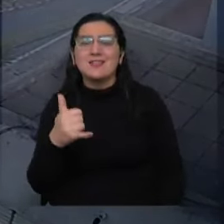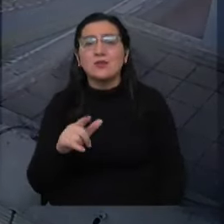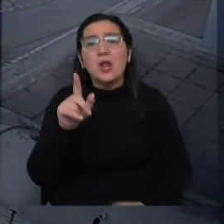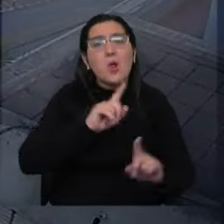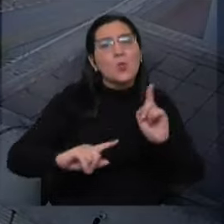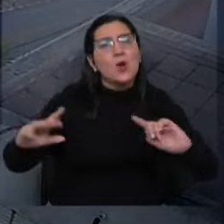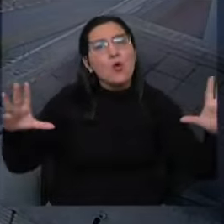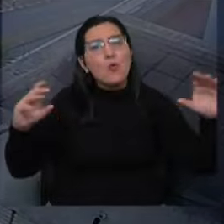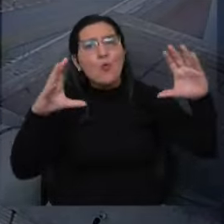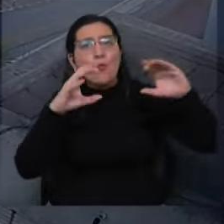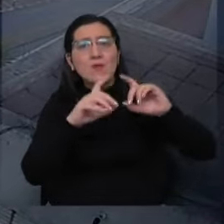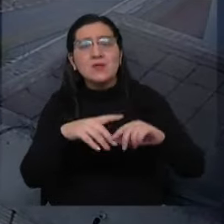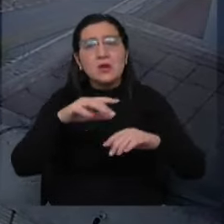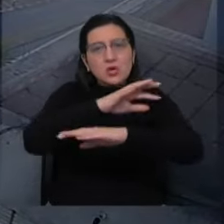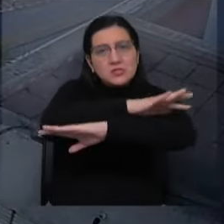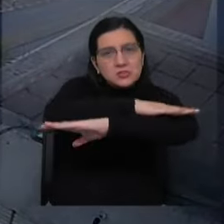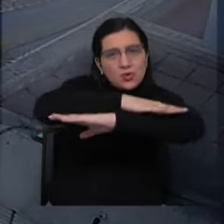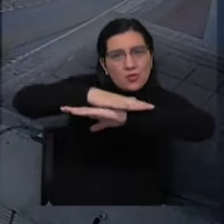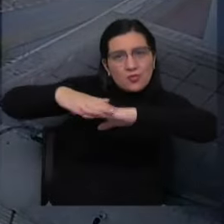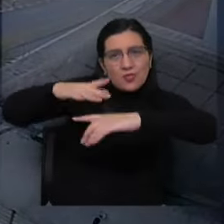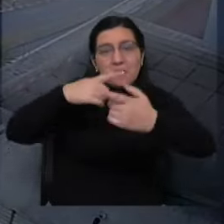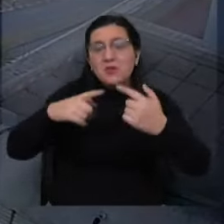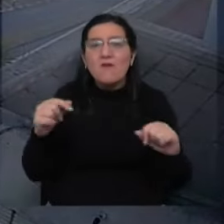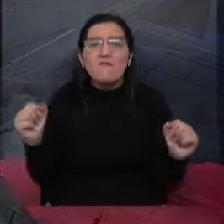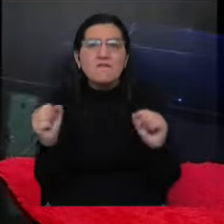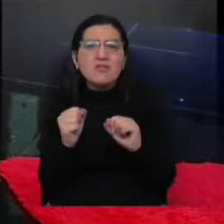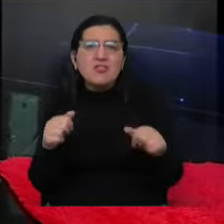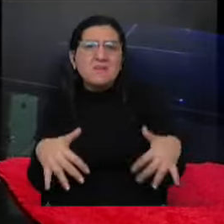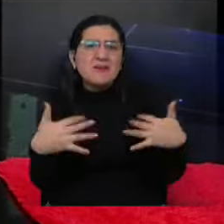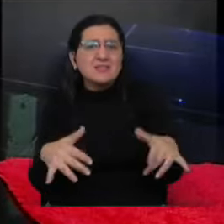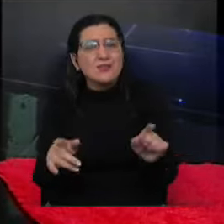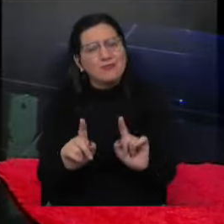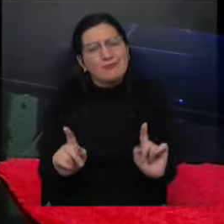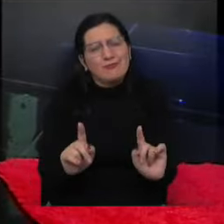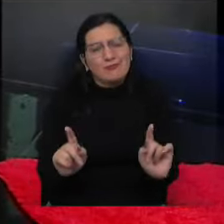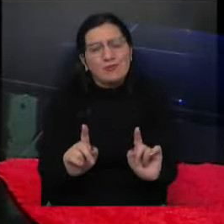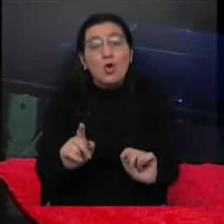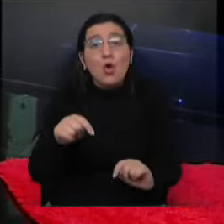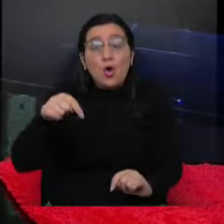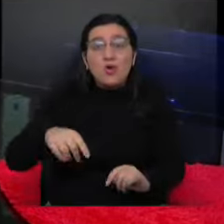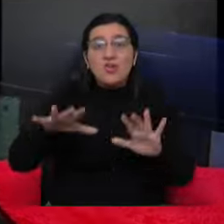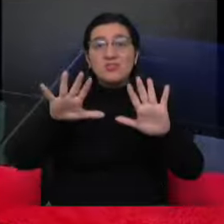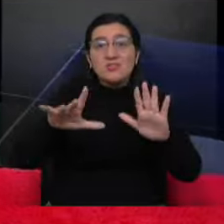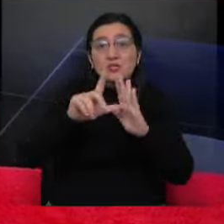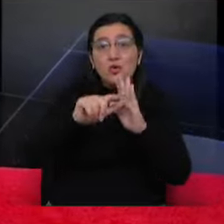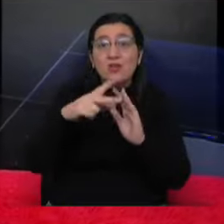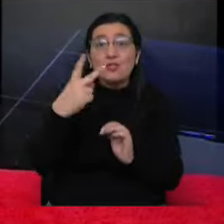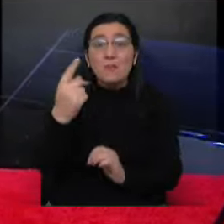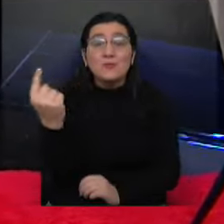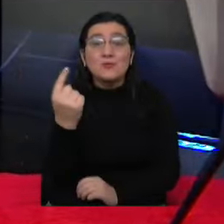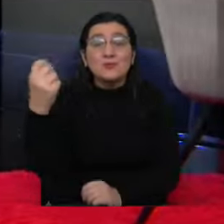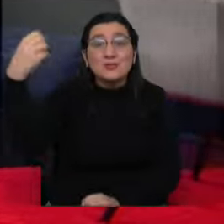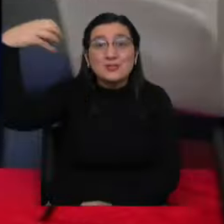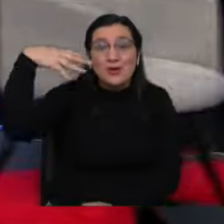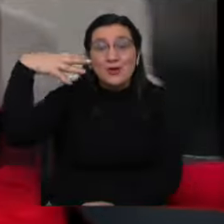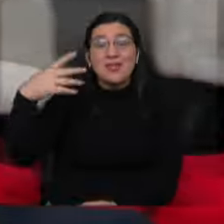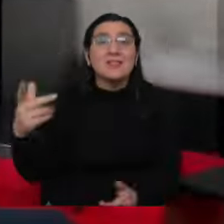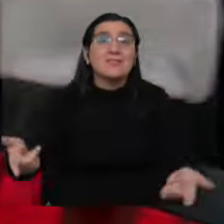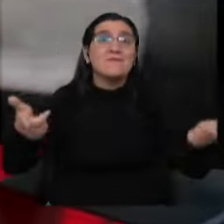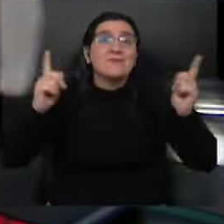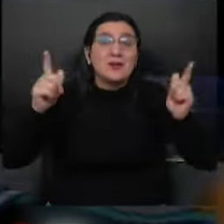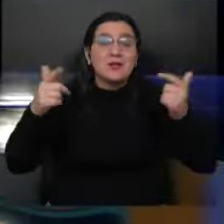allí en en el Horizonte pero no hace tanto frío como ayer y hoy vamos a tener 10 horas 2 minutos de sol Así que hay que disfrutarlo señores y señores porque así